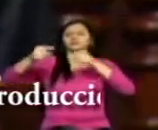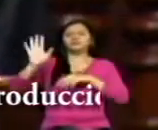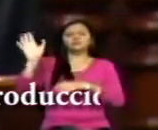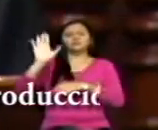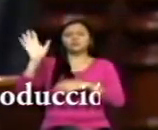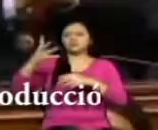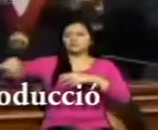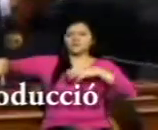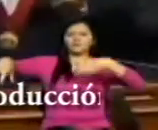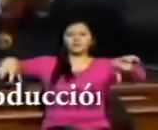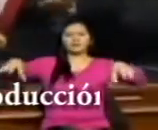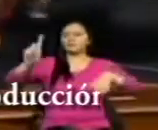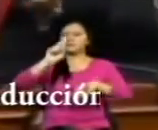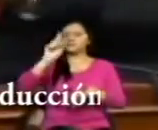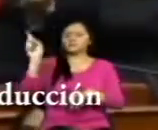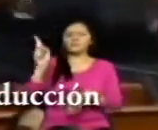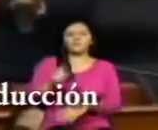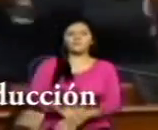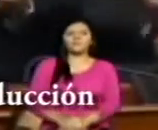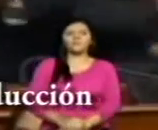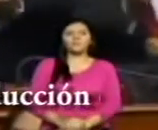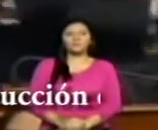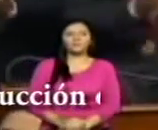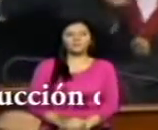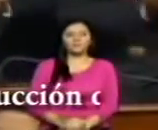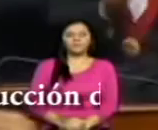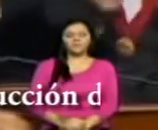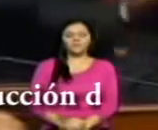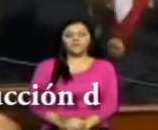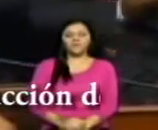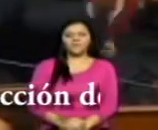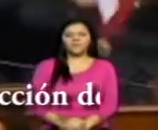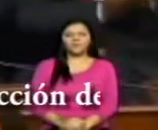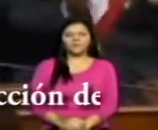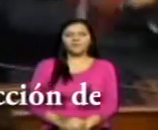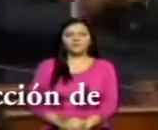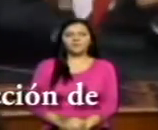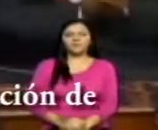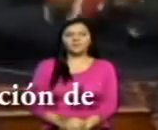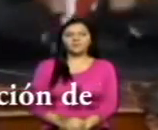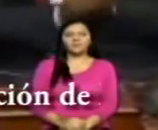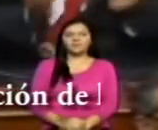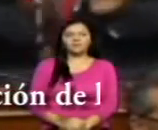no a la división.